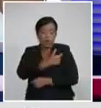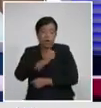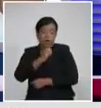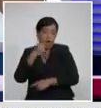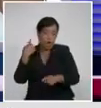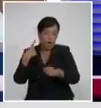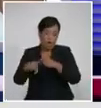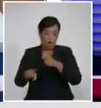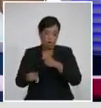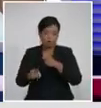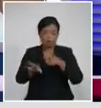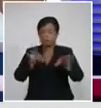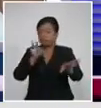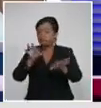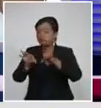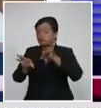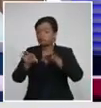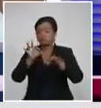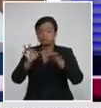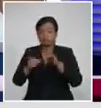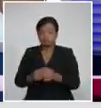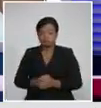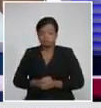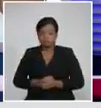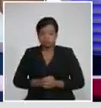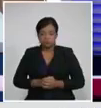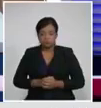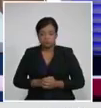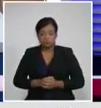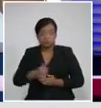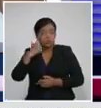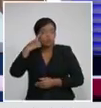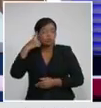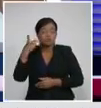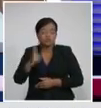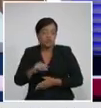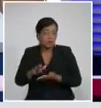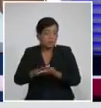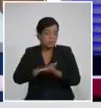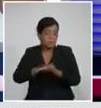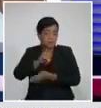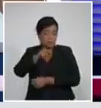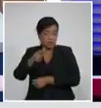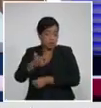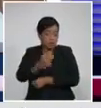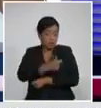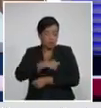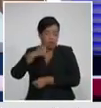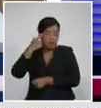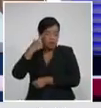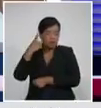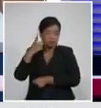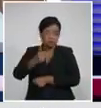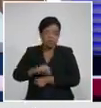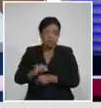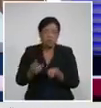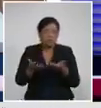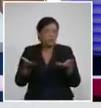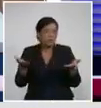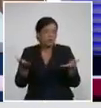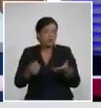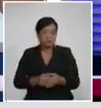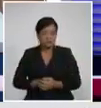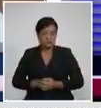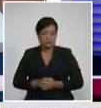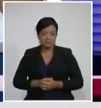esta manera, y a ciegas, o sea, el que aplica la vacuna y el sujeto, el voluntario, no sabe lo que está recibiendo. O